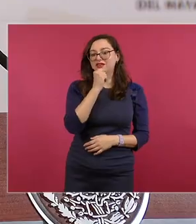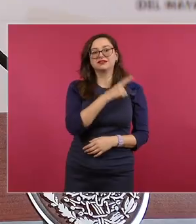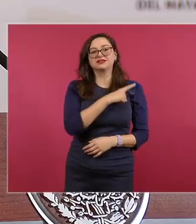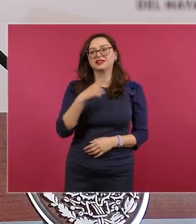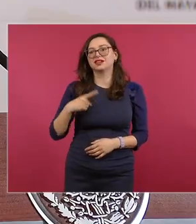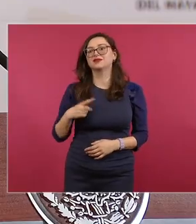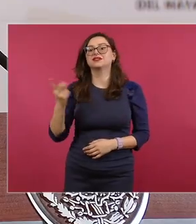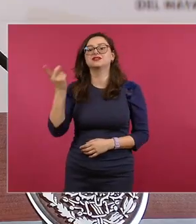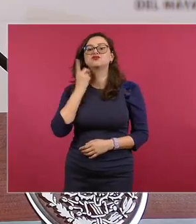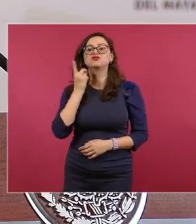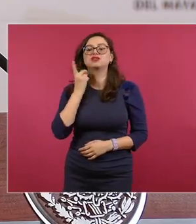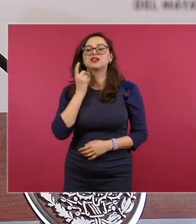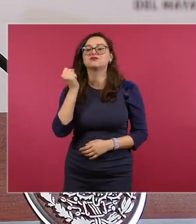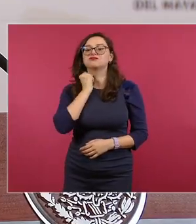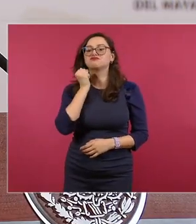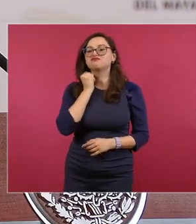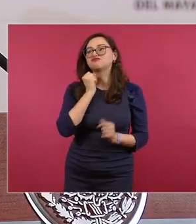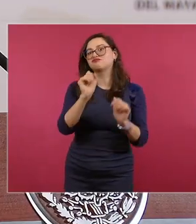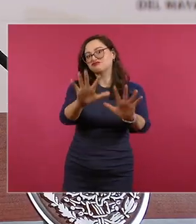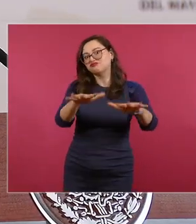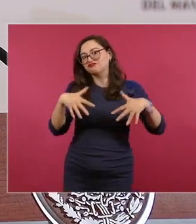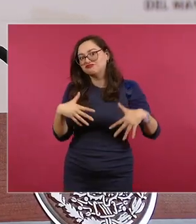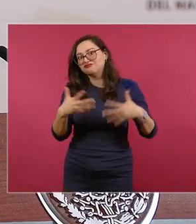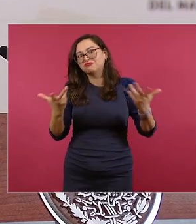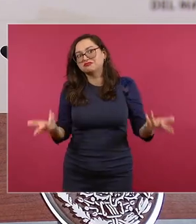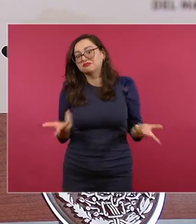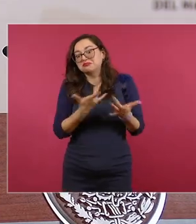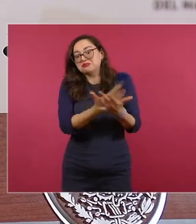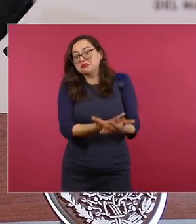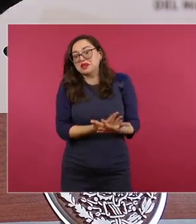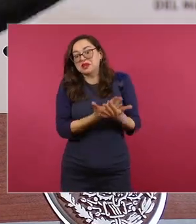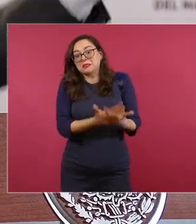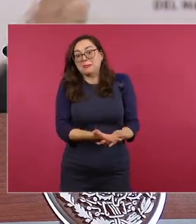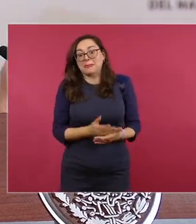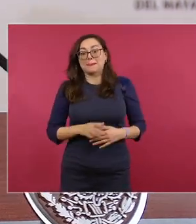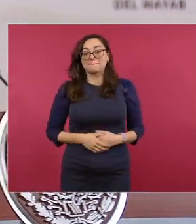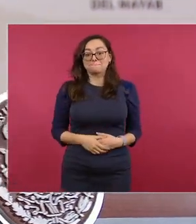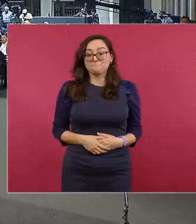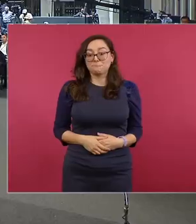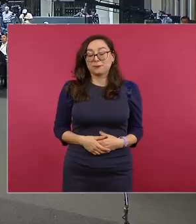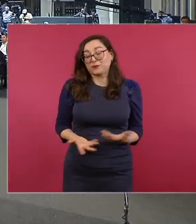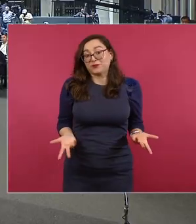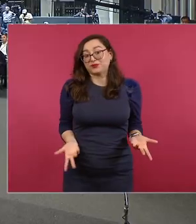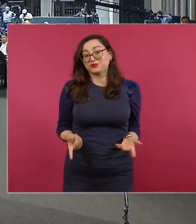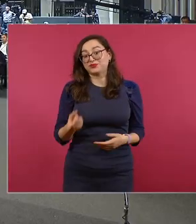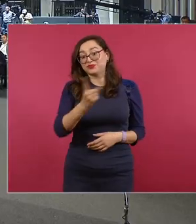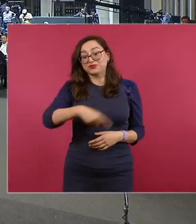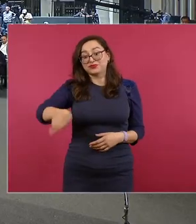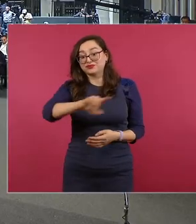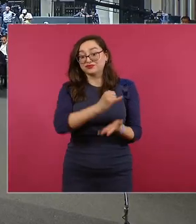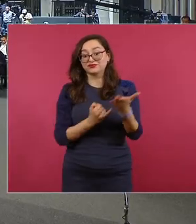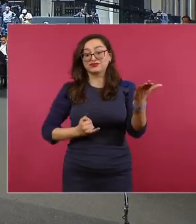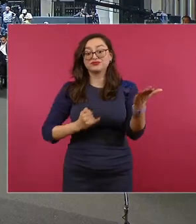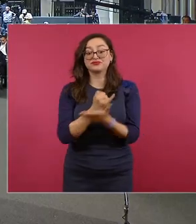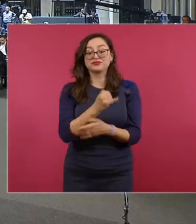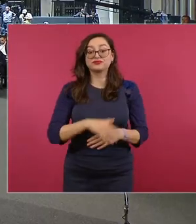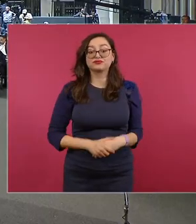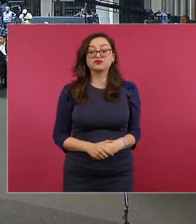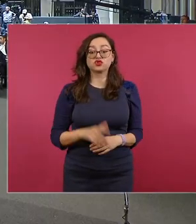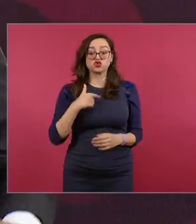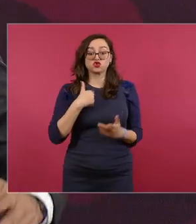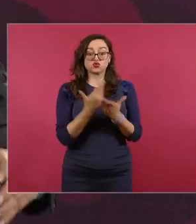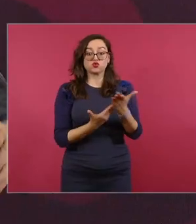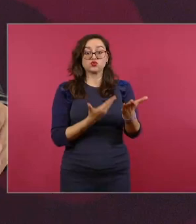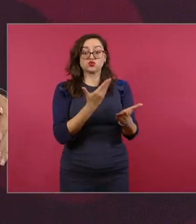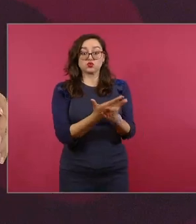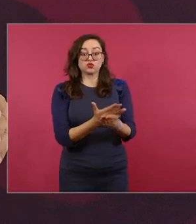es su decisión. Pero, ¿qué le propongo yo? ¿Quiere conocer lo que le he propuesto?